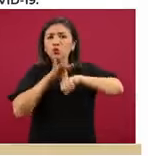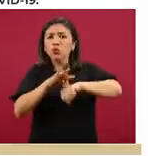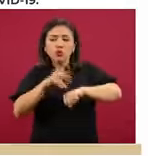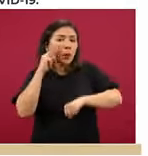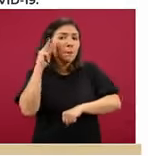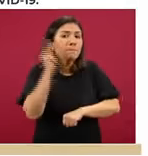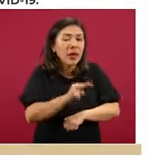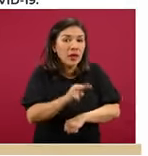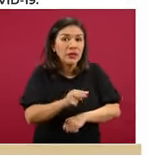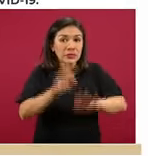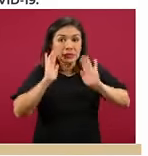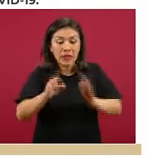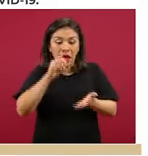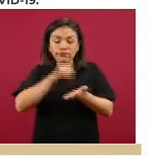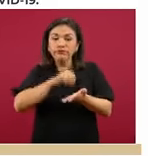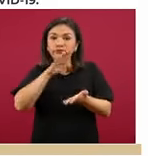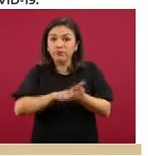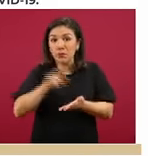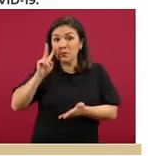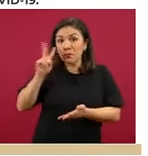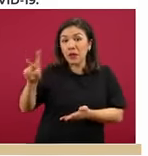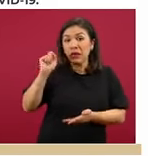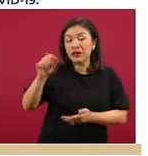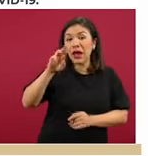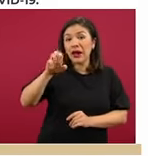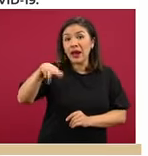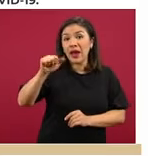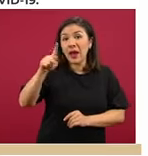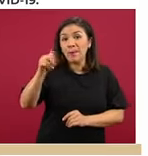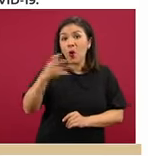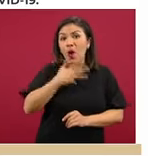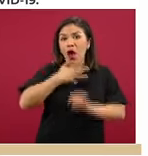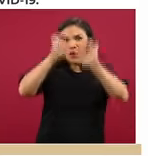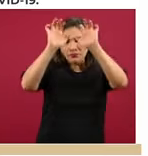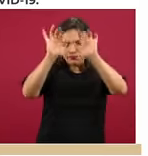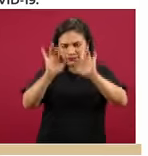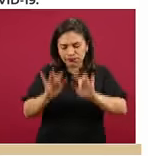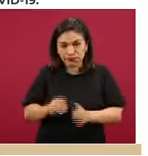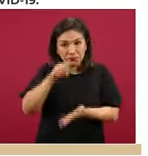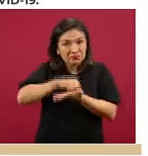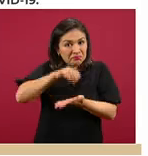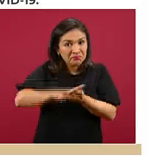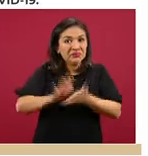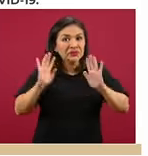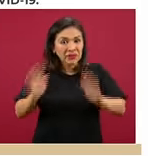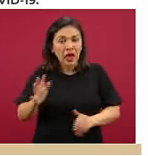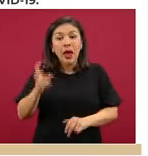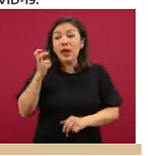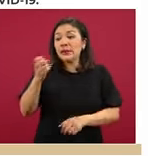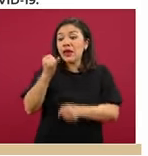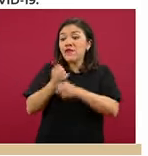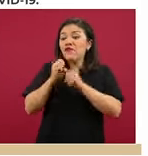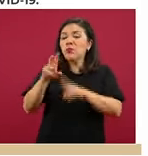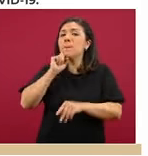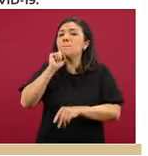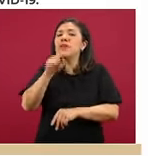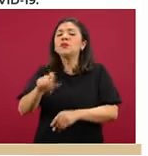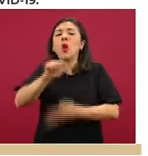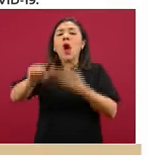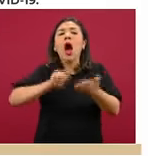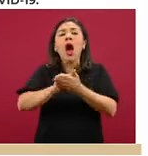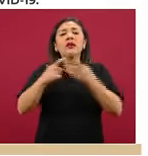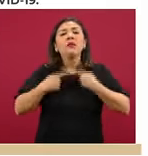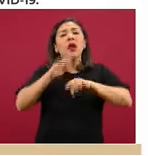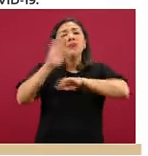las defunciones que en este registro de RENAPO, la base de datos nacional del registro civil, que toma la información de las actas de